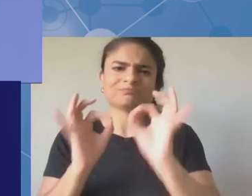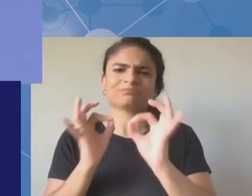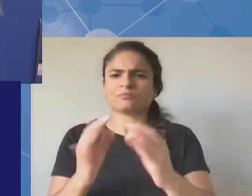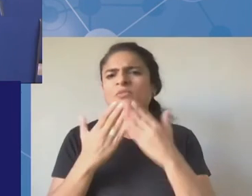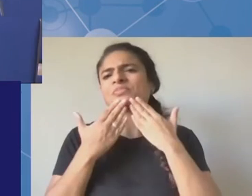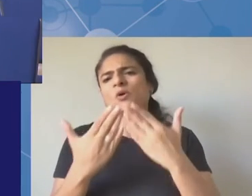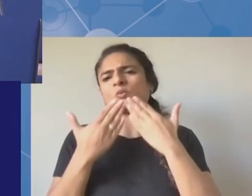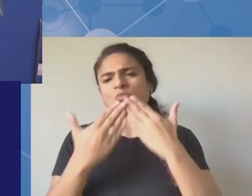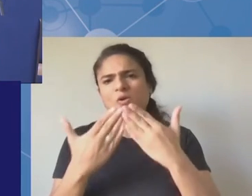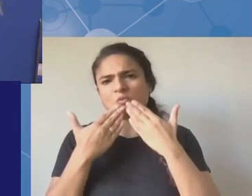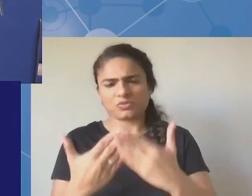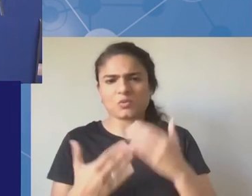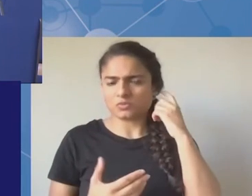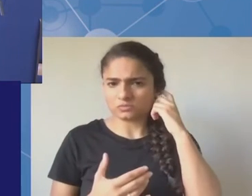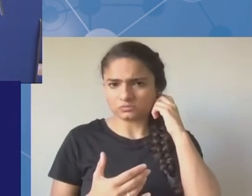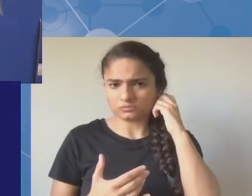Gracias por este comentario.